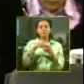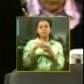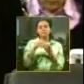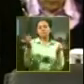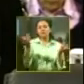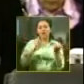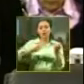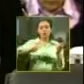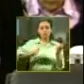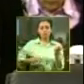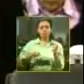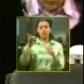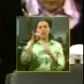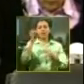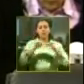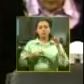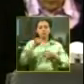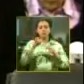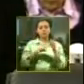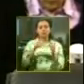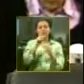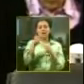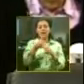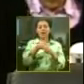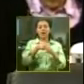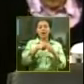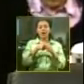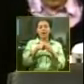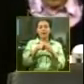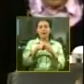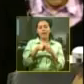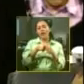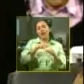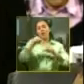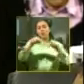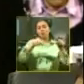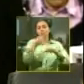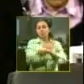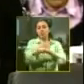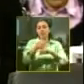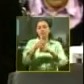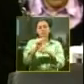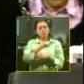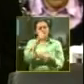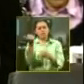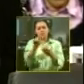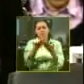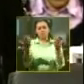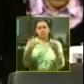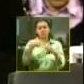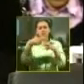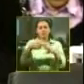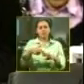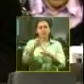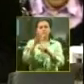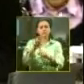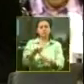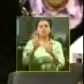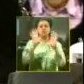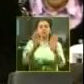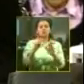la corrupción, la injusticia, el autoritarismo y otras expresiones de dominación y discriminación